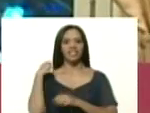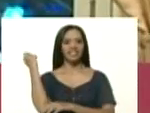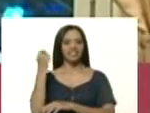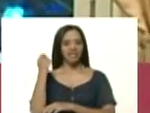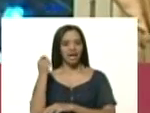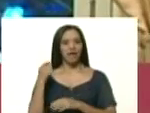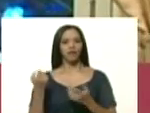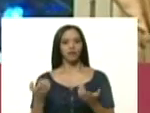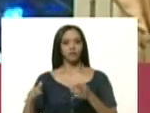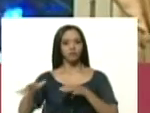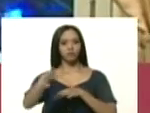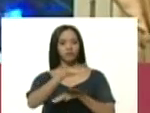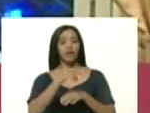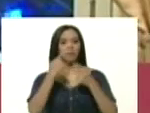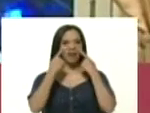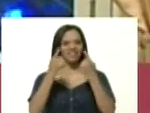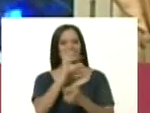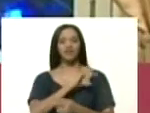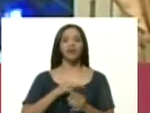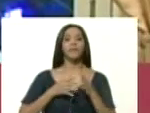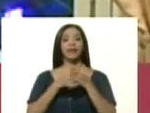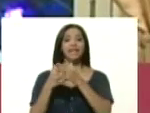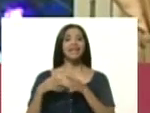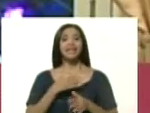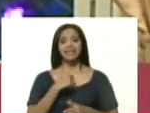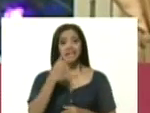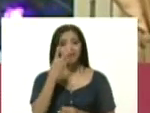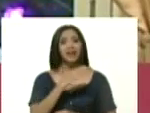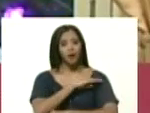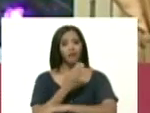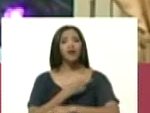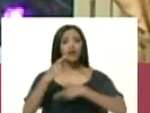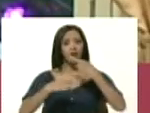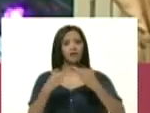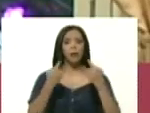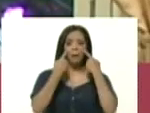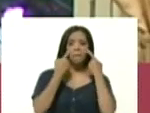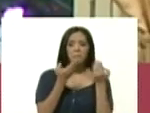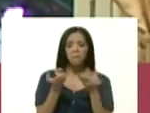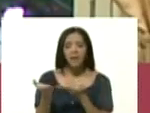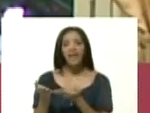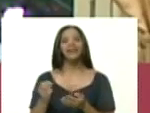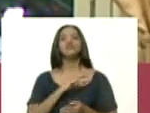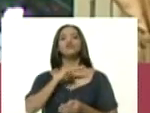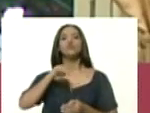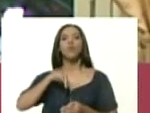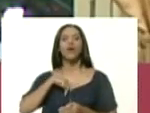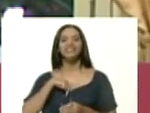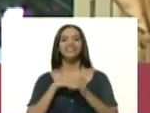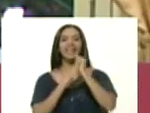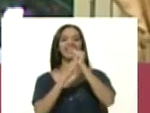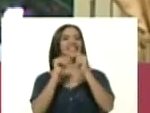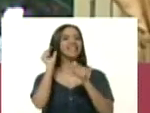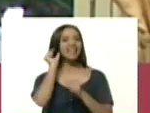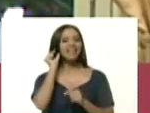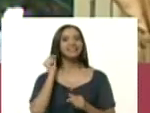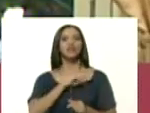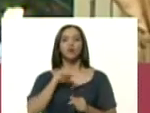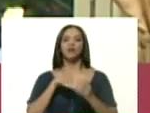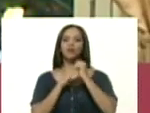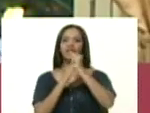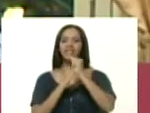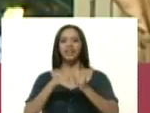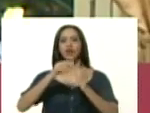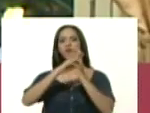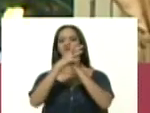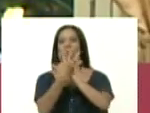lo vean, señores imperialistas, ¿quieren ver la fuerza de la revolución? Vean nuestras lideresas y nuestros líderes en los